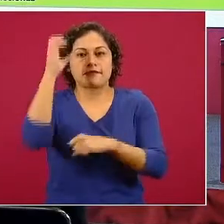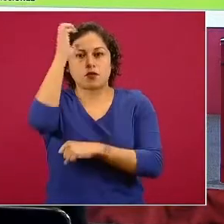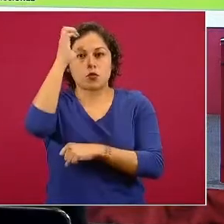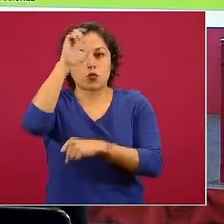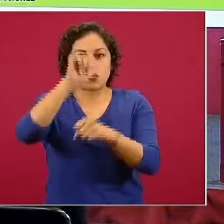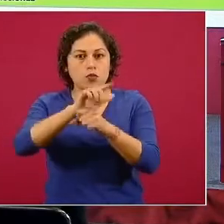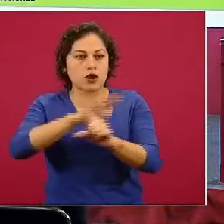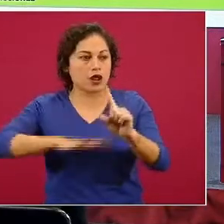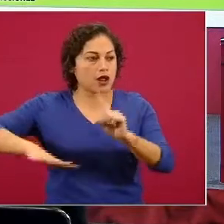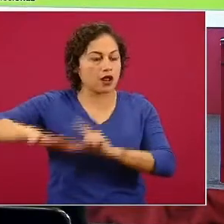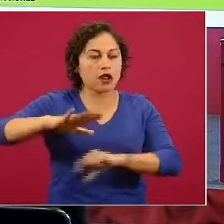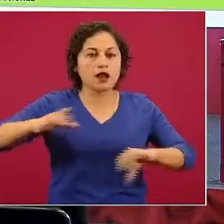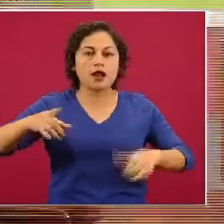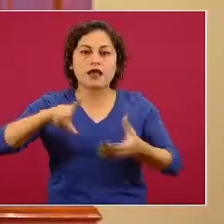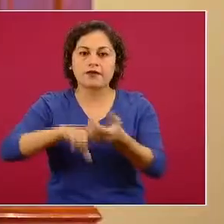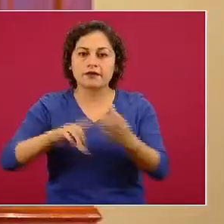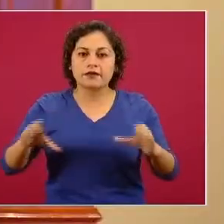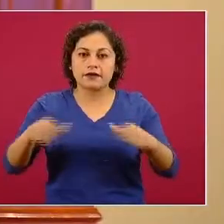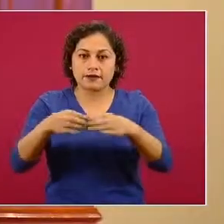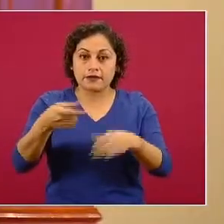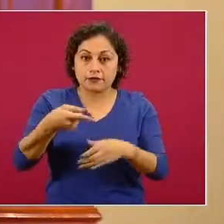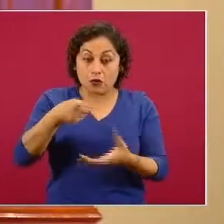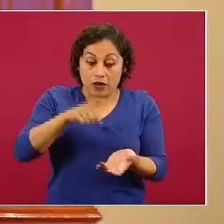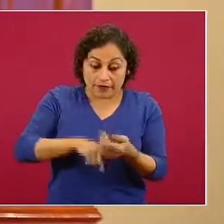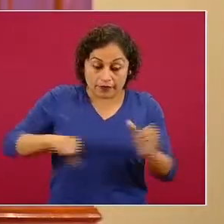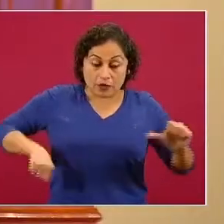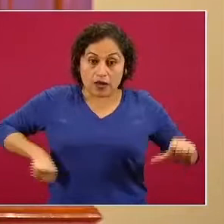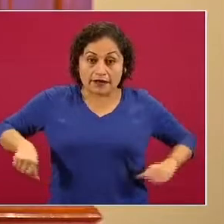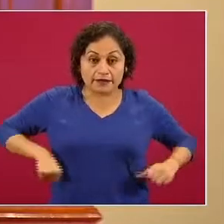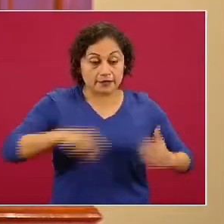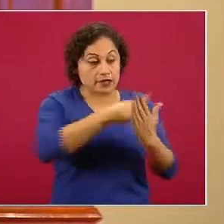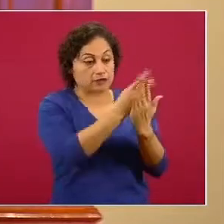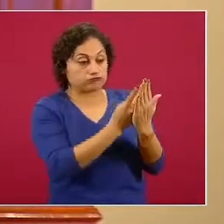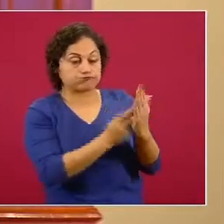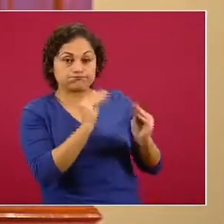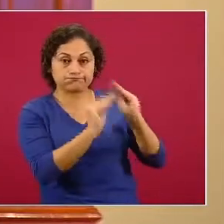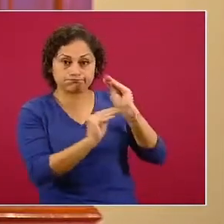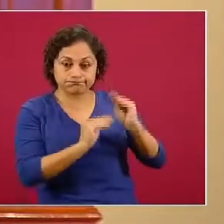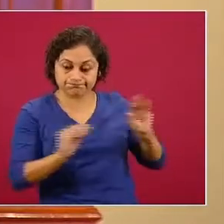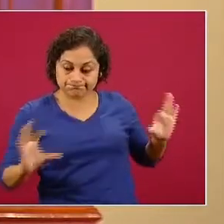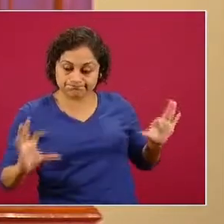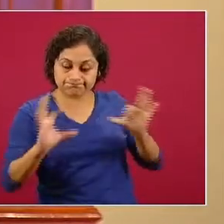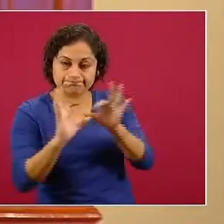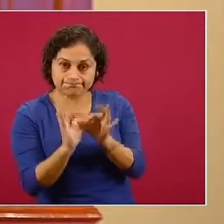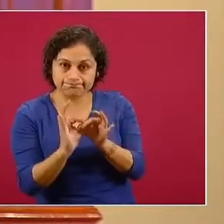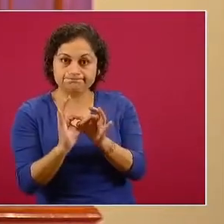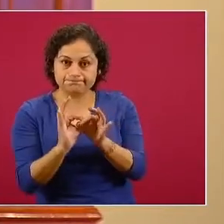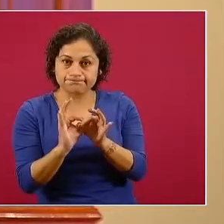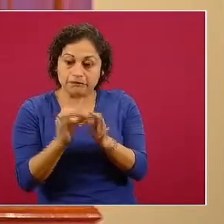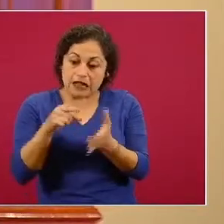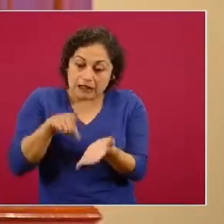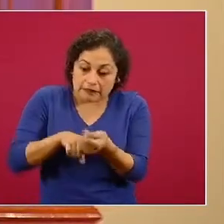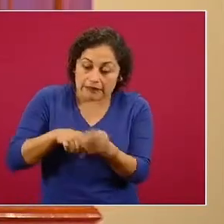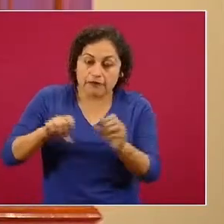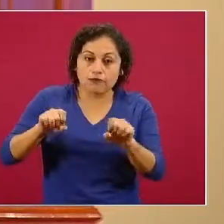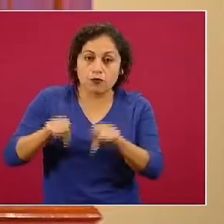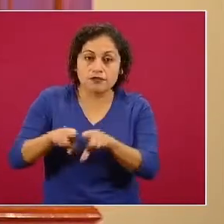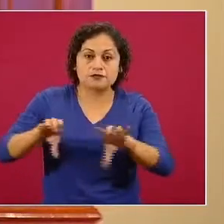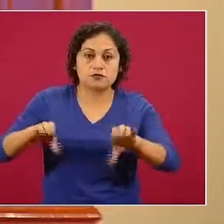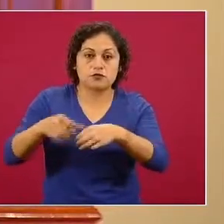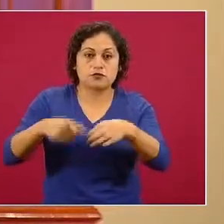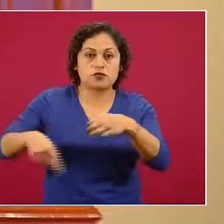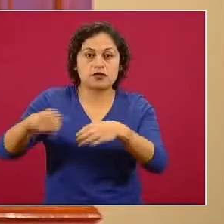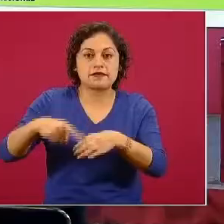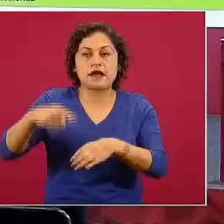entonces que las acciones que se lleven dentro de la estrategia surjan desde las comunidades y hacia